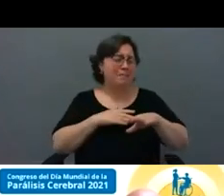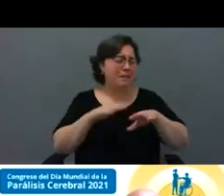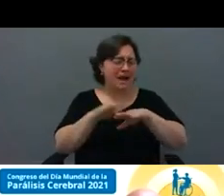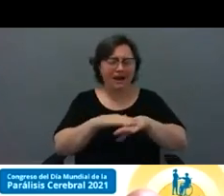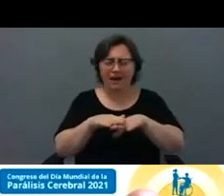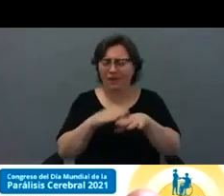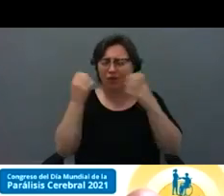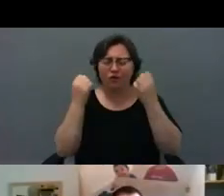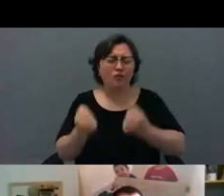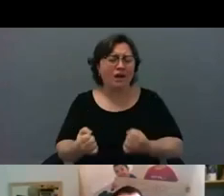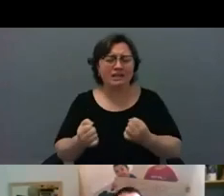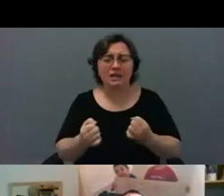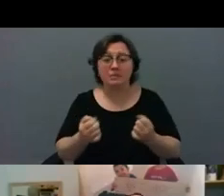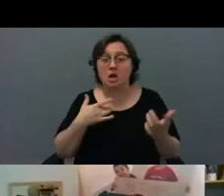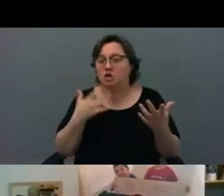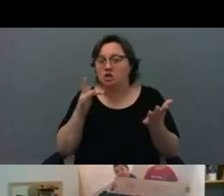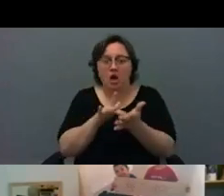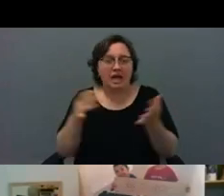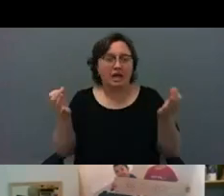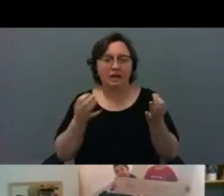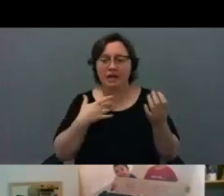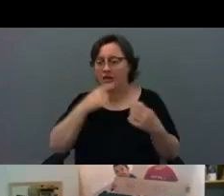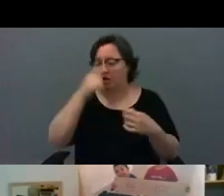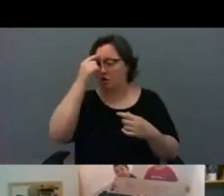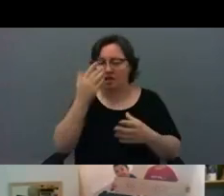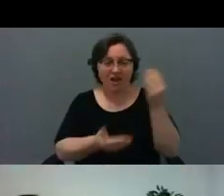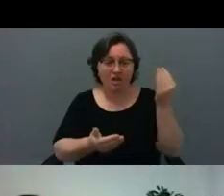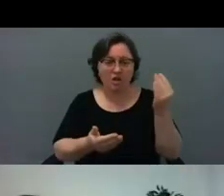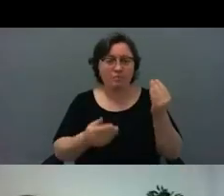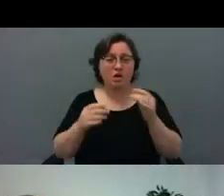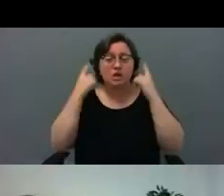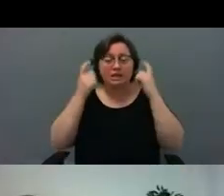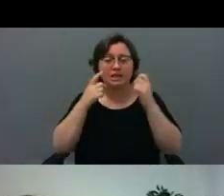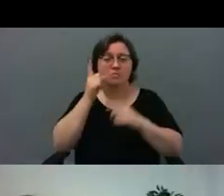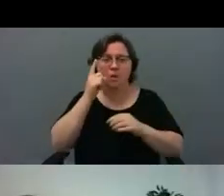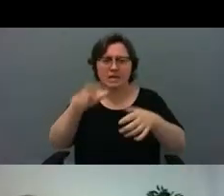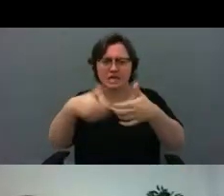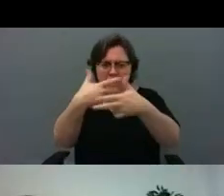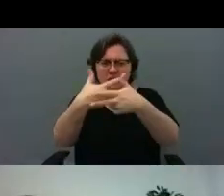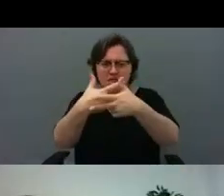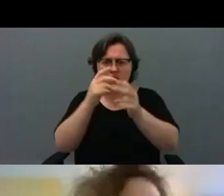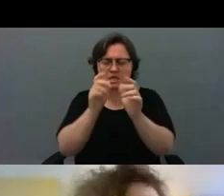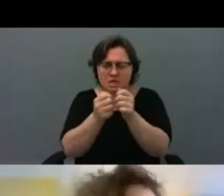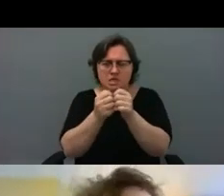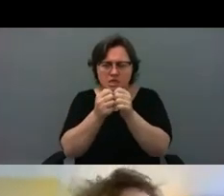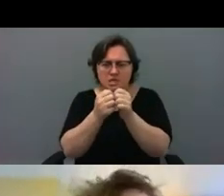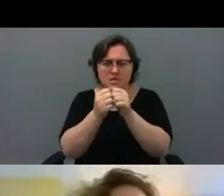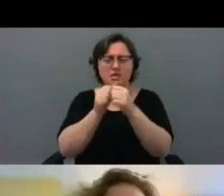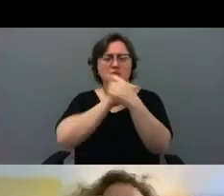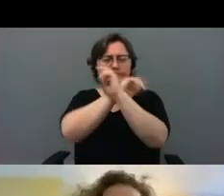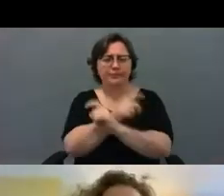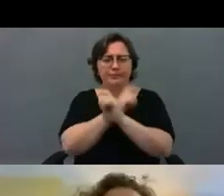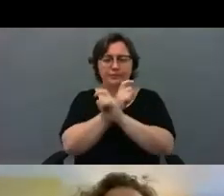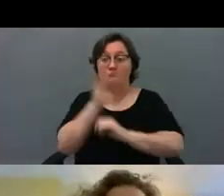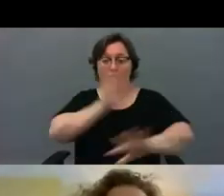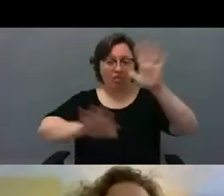que no sé qué es lo que ha sucedido, que al querer intentar por el móvil no ha habido forma de... Me